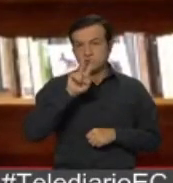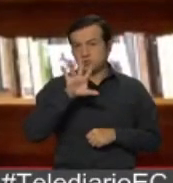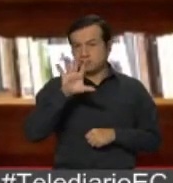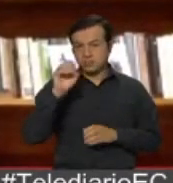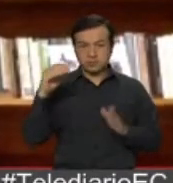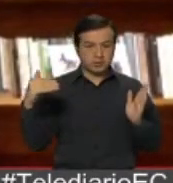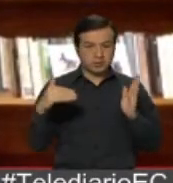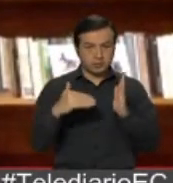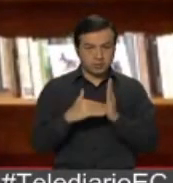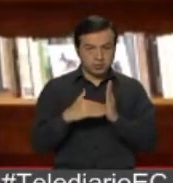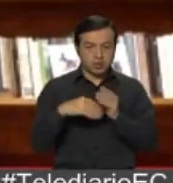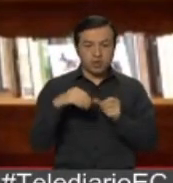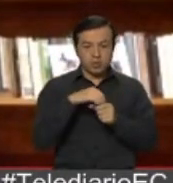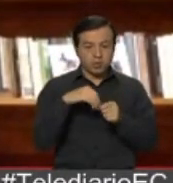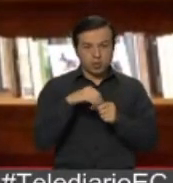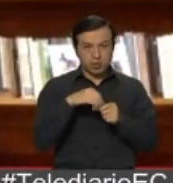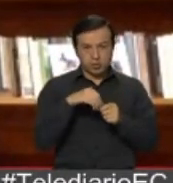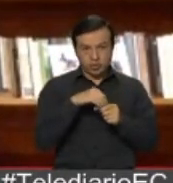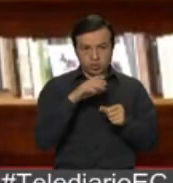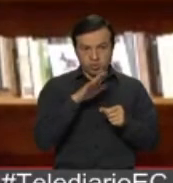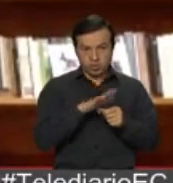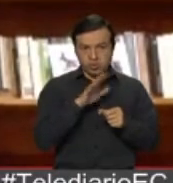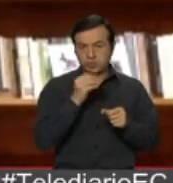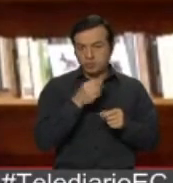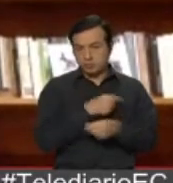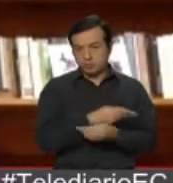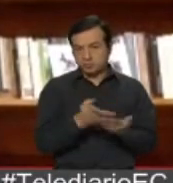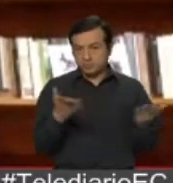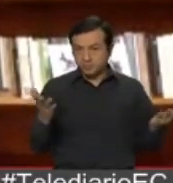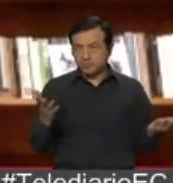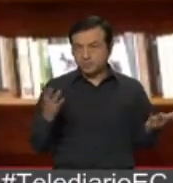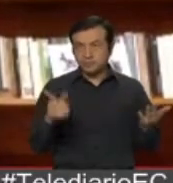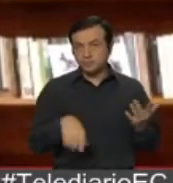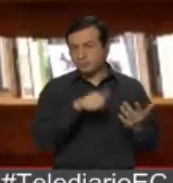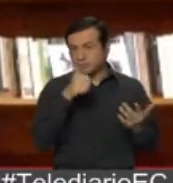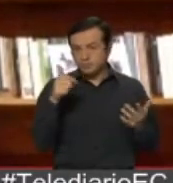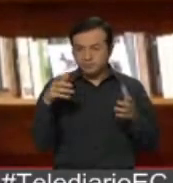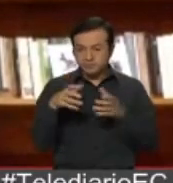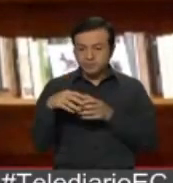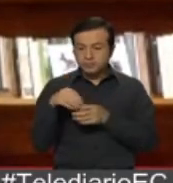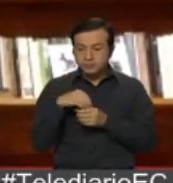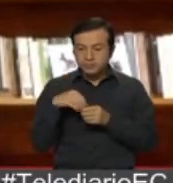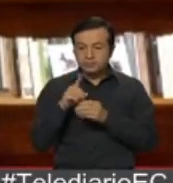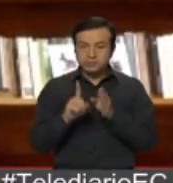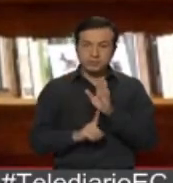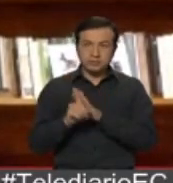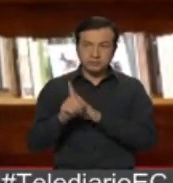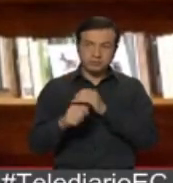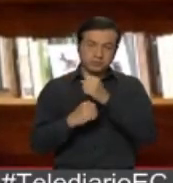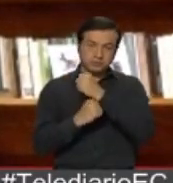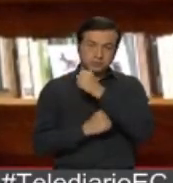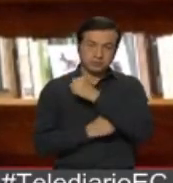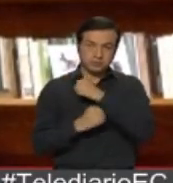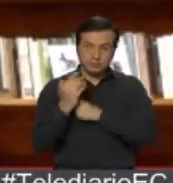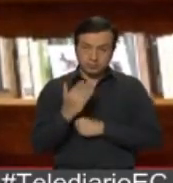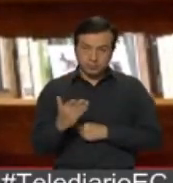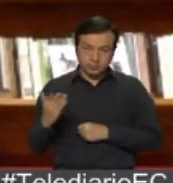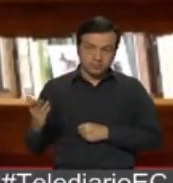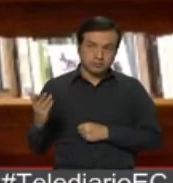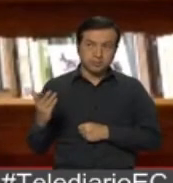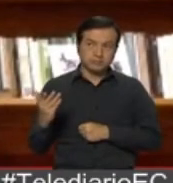7.250.000, que es del Fondo Común. Pero del otro fondo, del Fondo de Desarrollo Sostenible, que